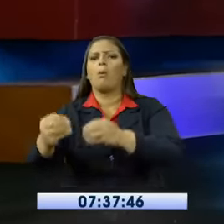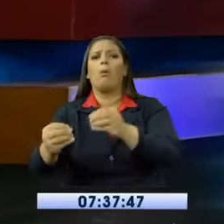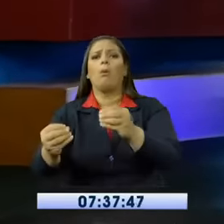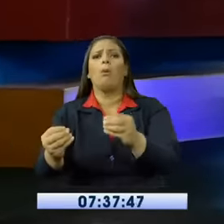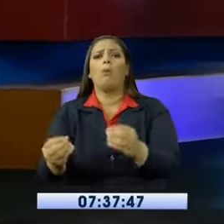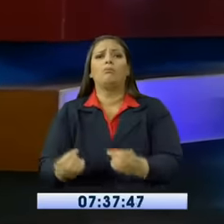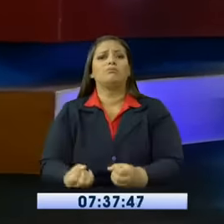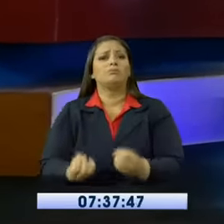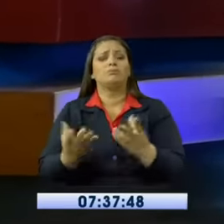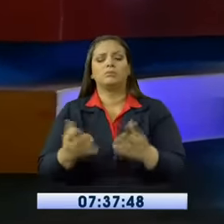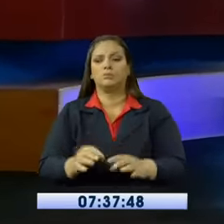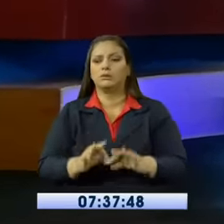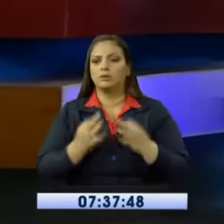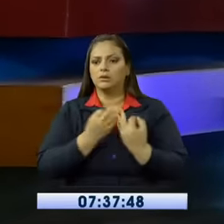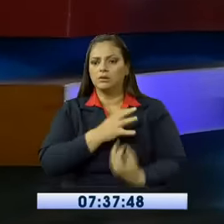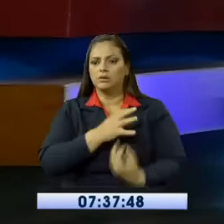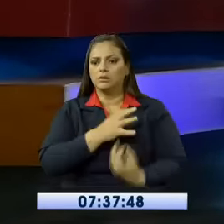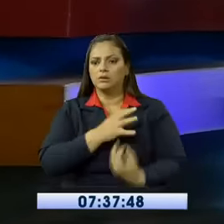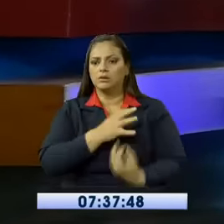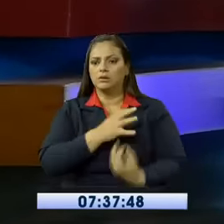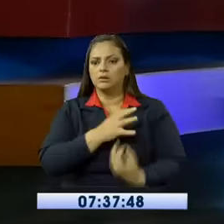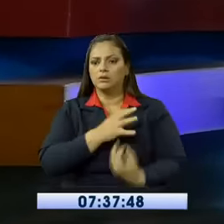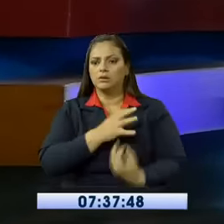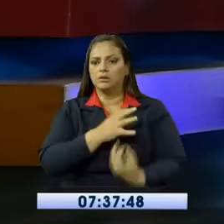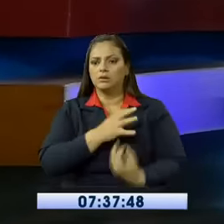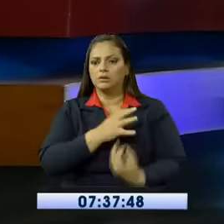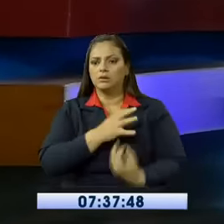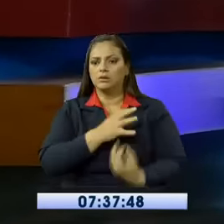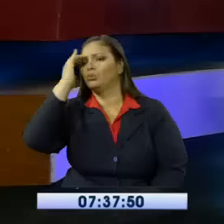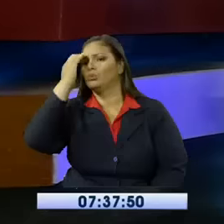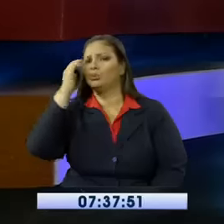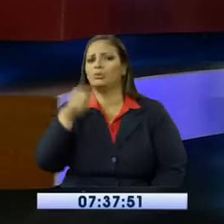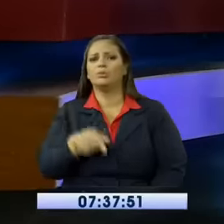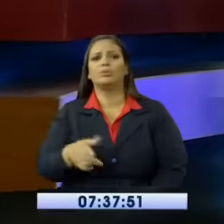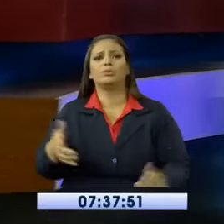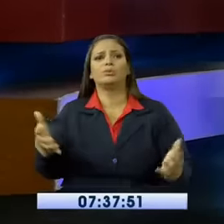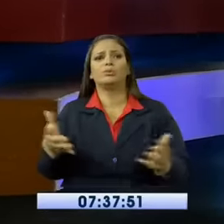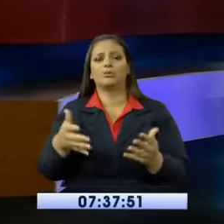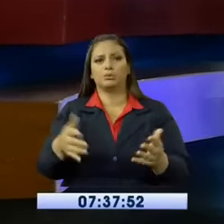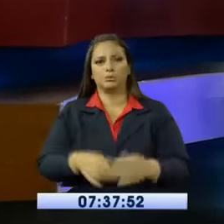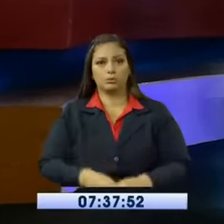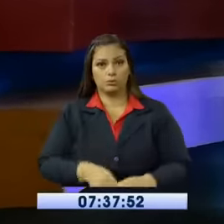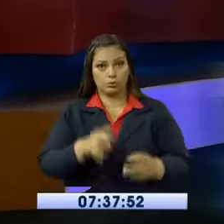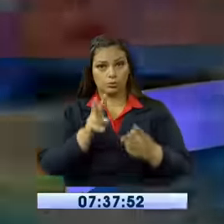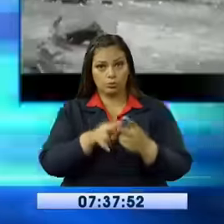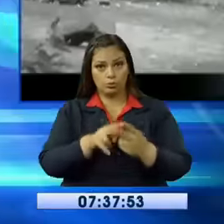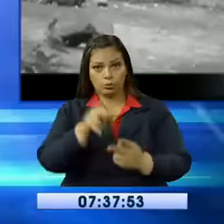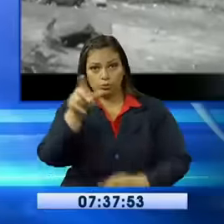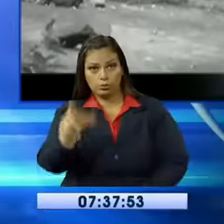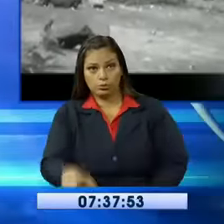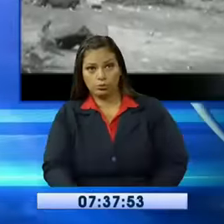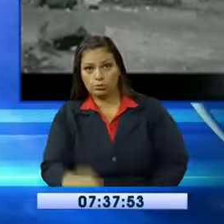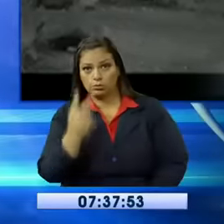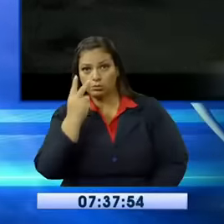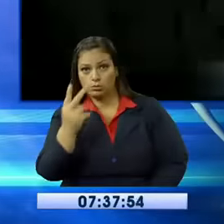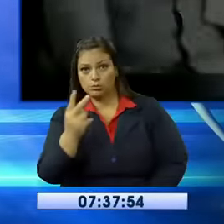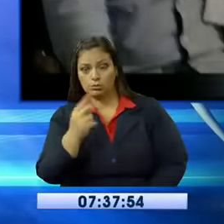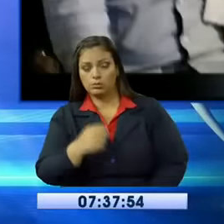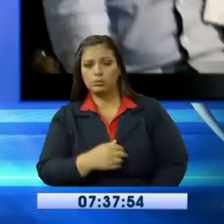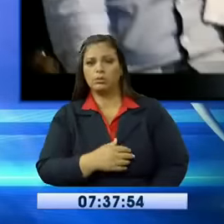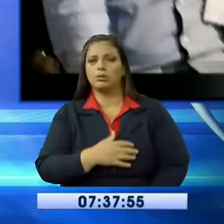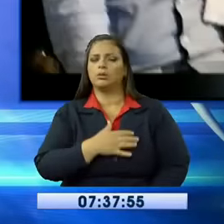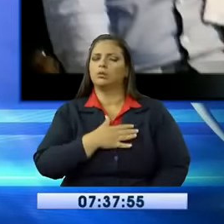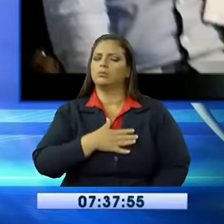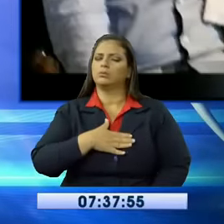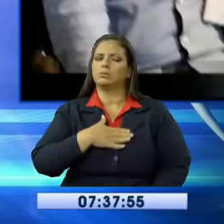sus hogares o que sus familiares no saben de su paradero. Si usted conoce, sabe o puede ver de